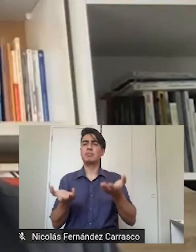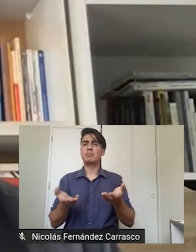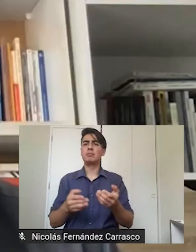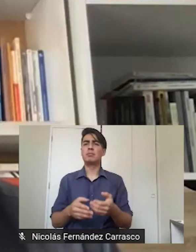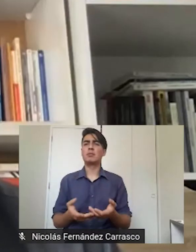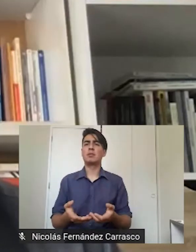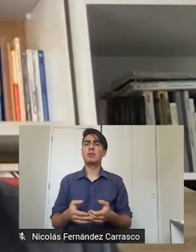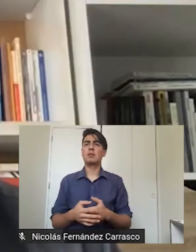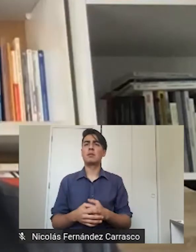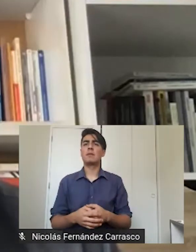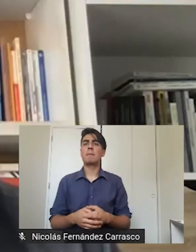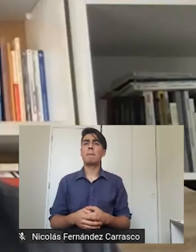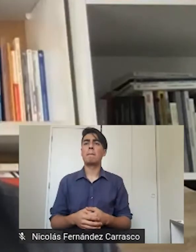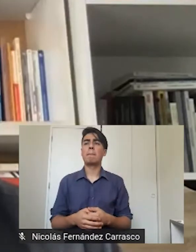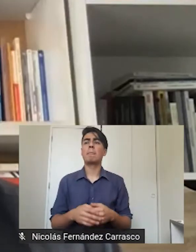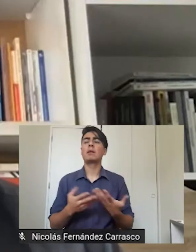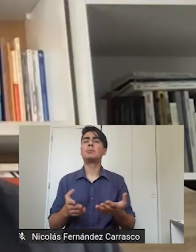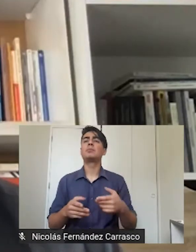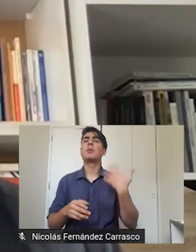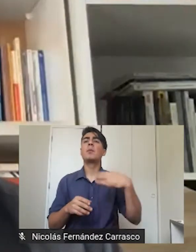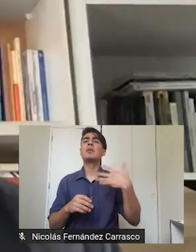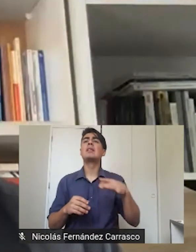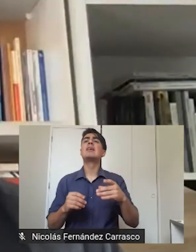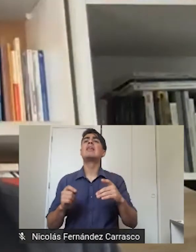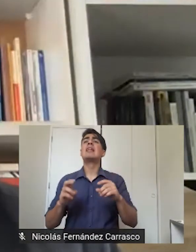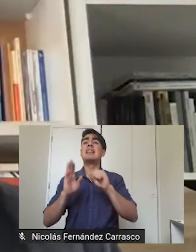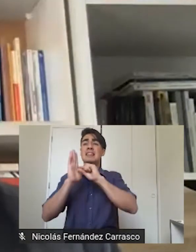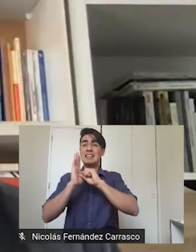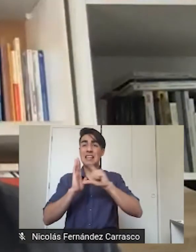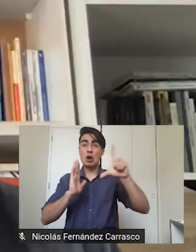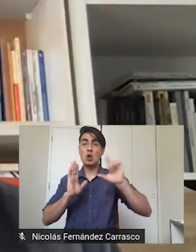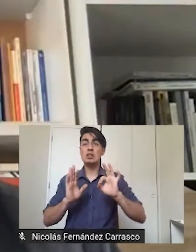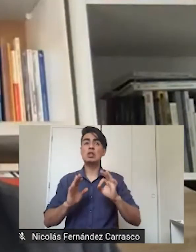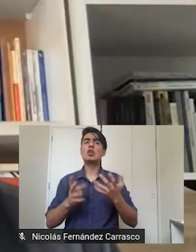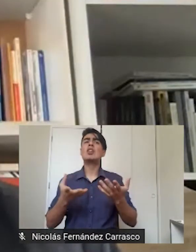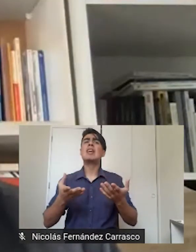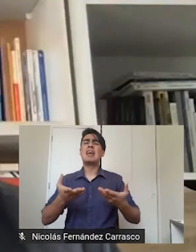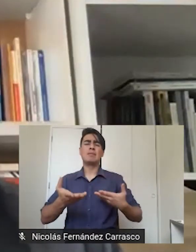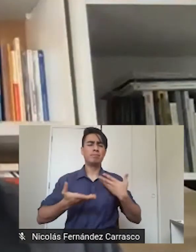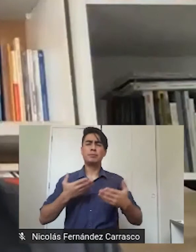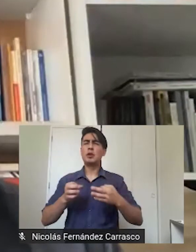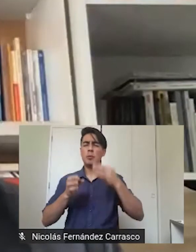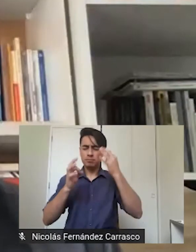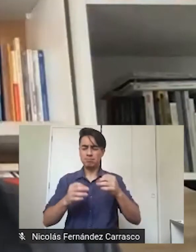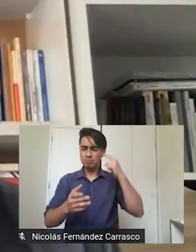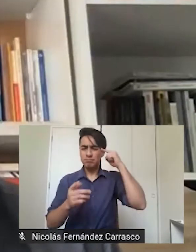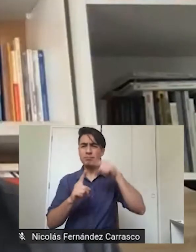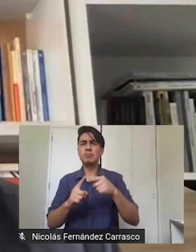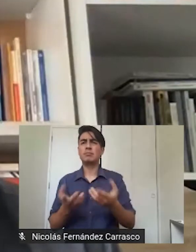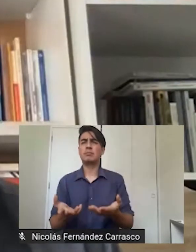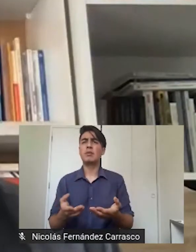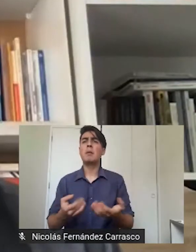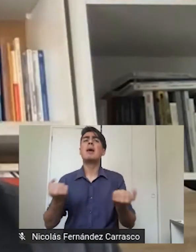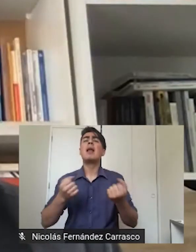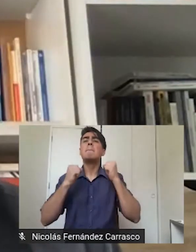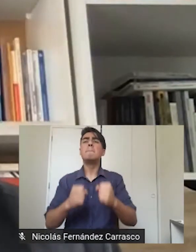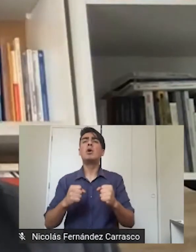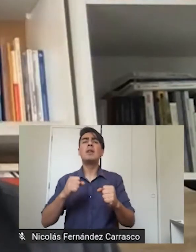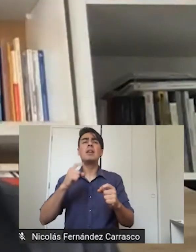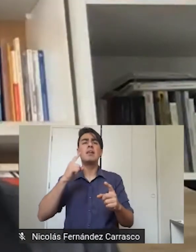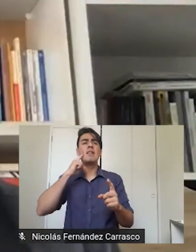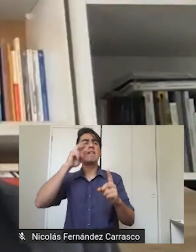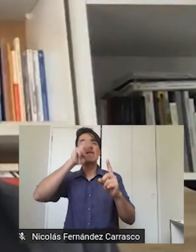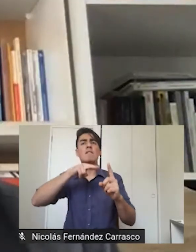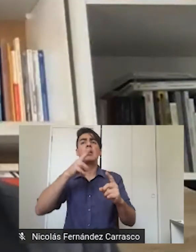en el respeto a la diversidad y en el desarrollo de acciones concretas que permitan reconocer